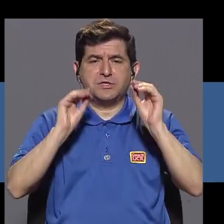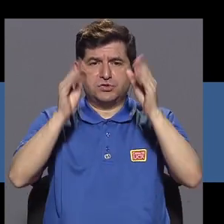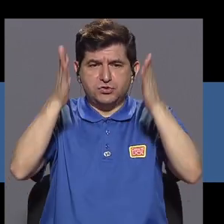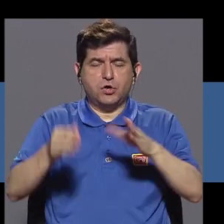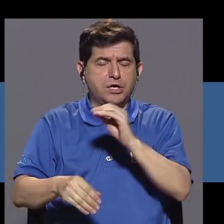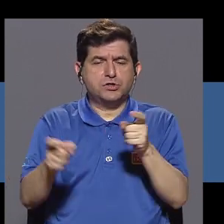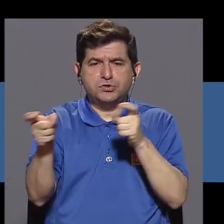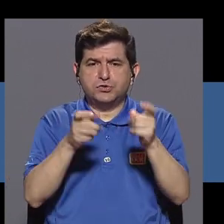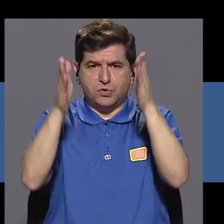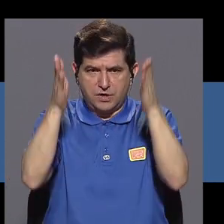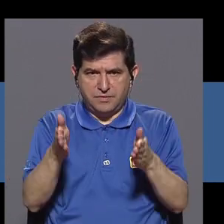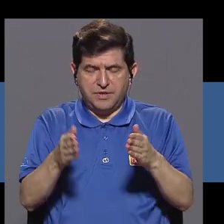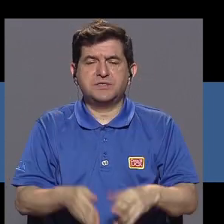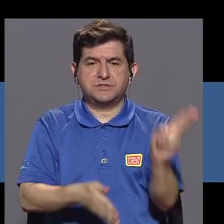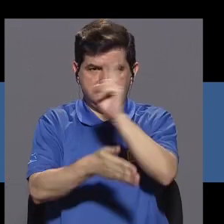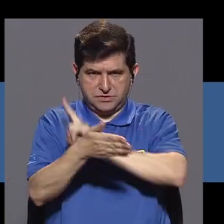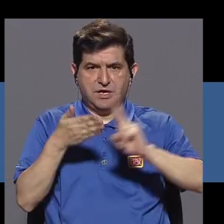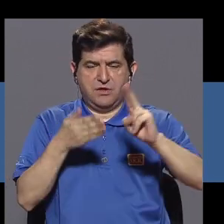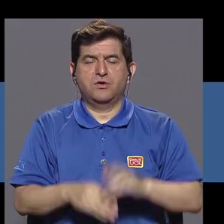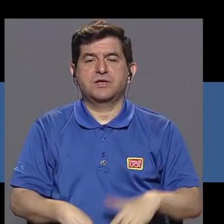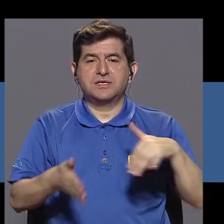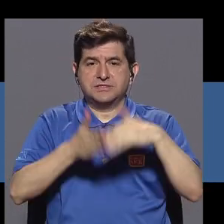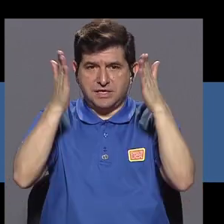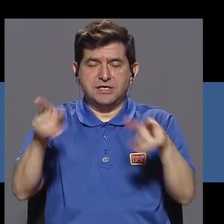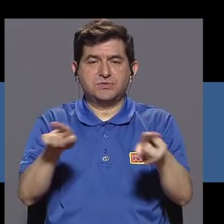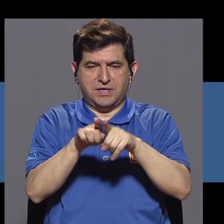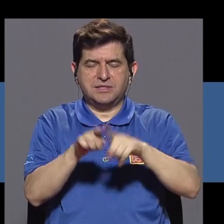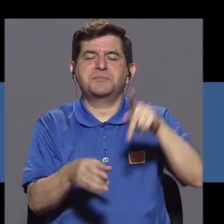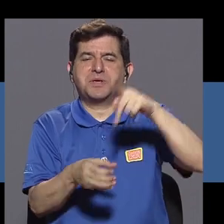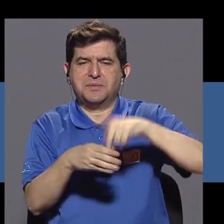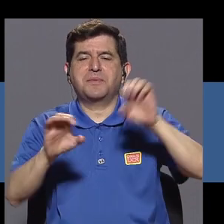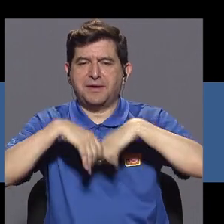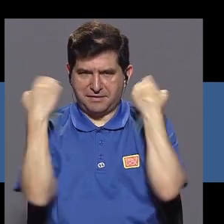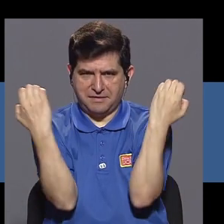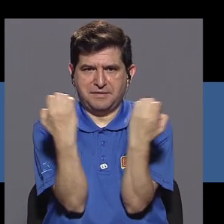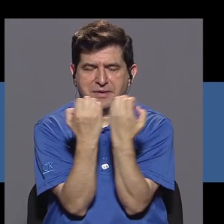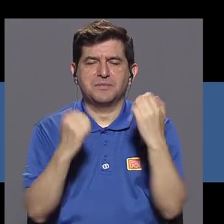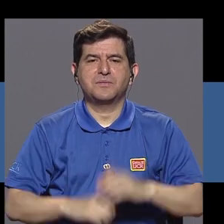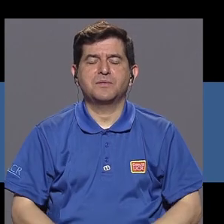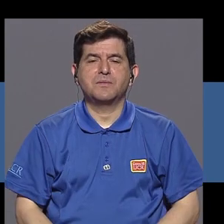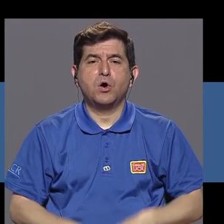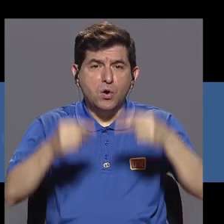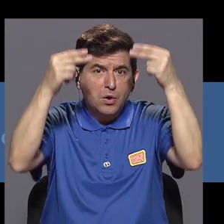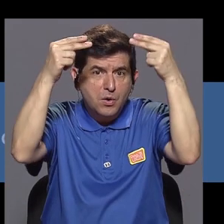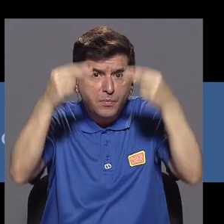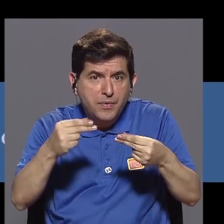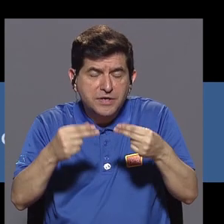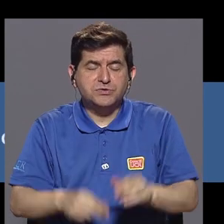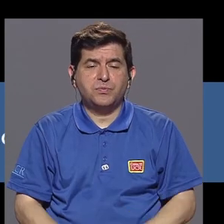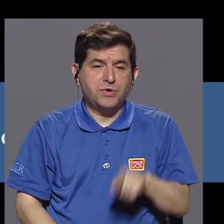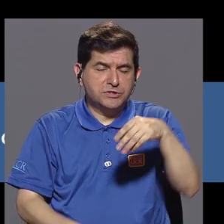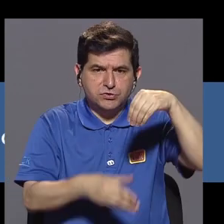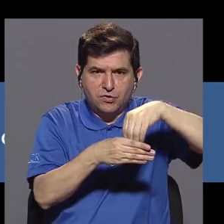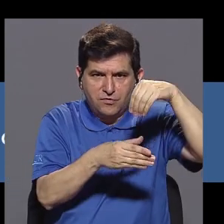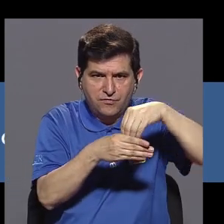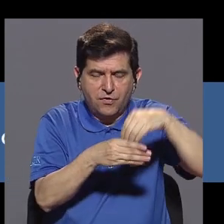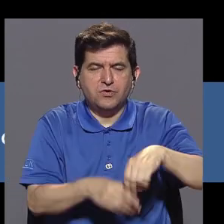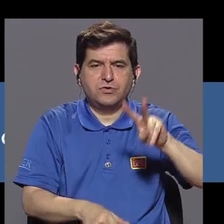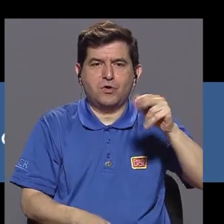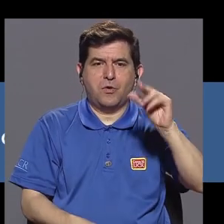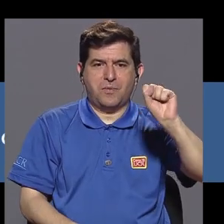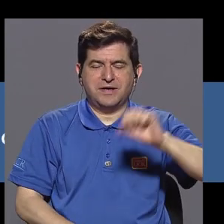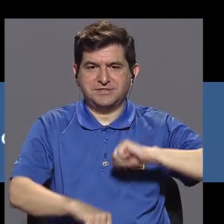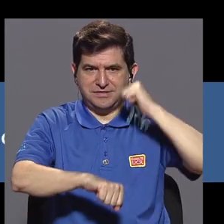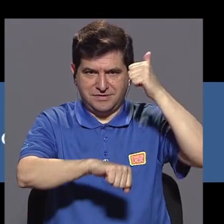o administrativos y los estudiantes pueden formar parte de este equipo. El presupuesto de los fondos concursables de la VAS lo determina